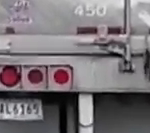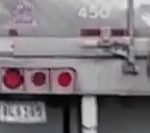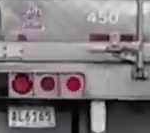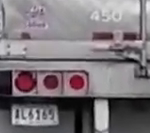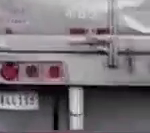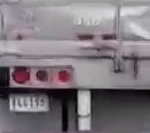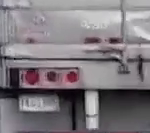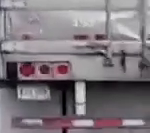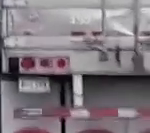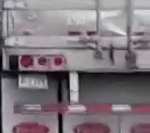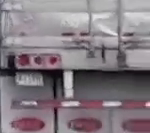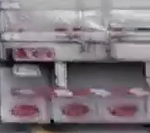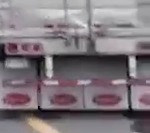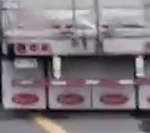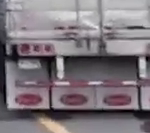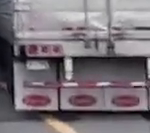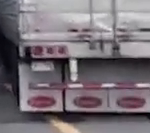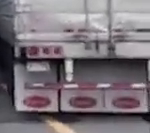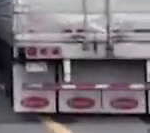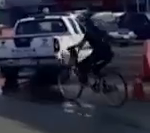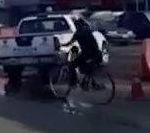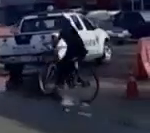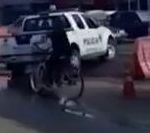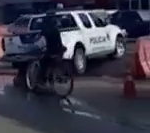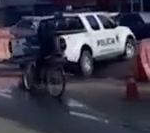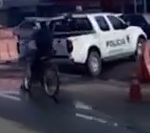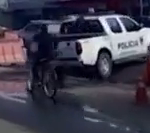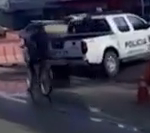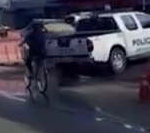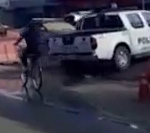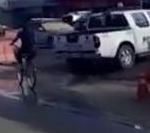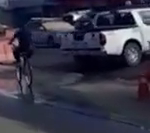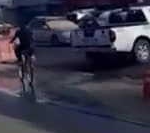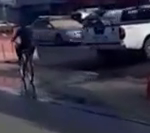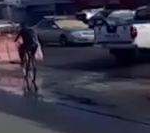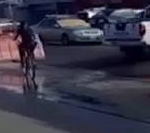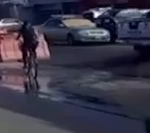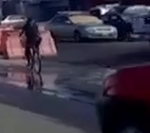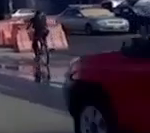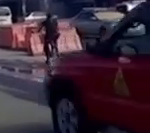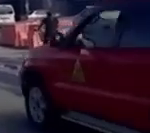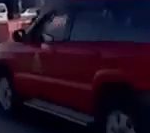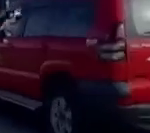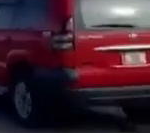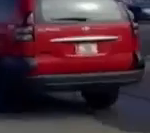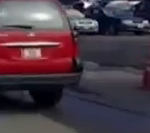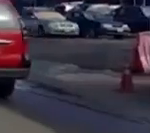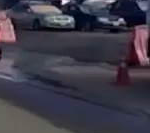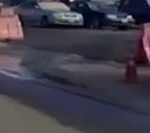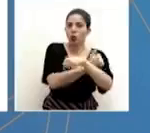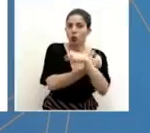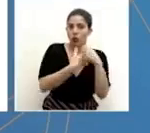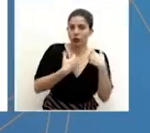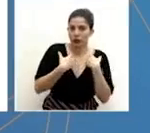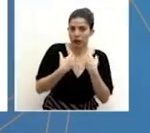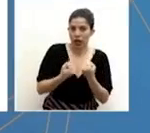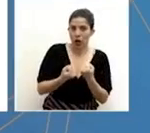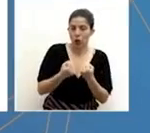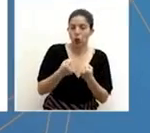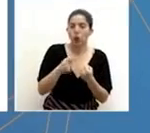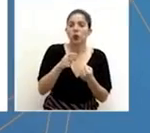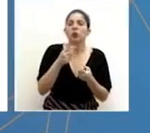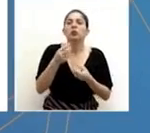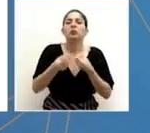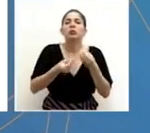de un nuevo decreto, se implementó el paso de transportistas mediante depósitos aduaneros autorizados.